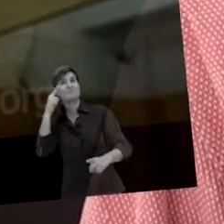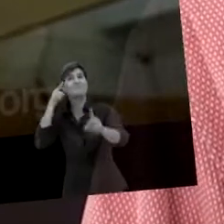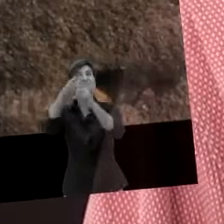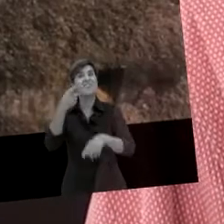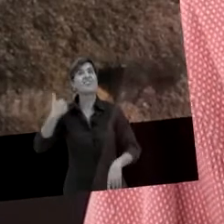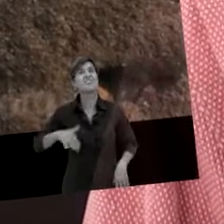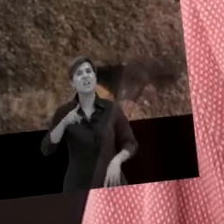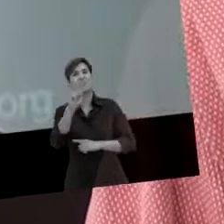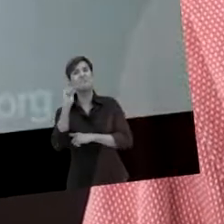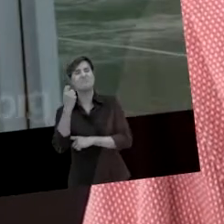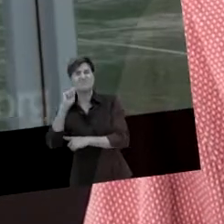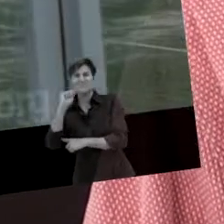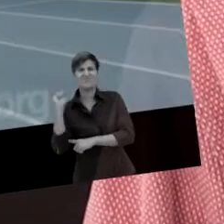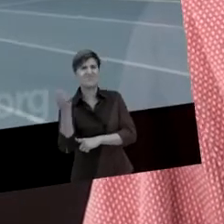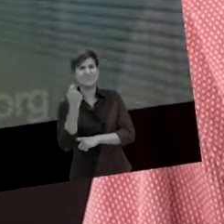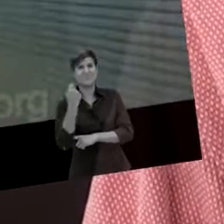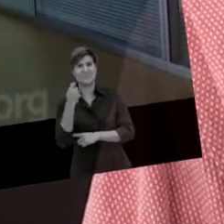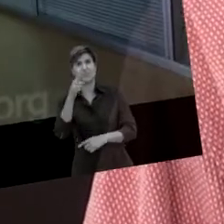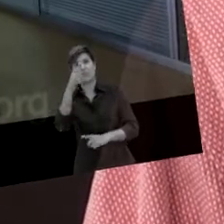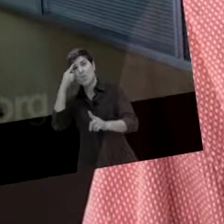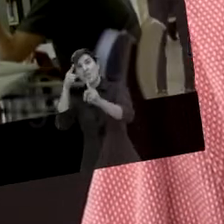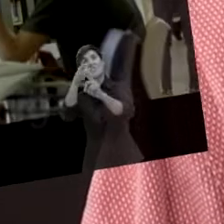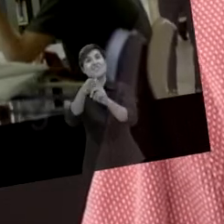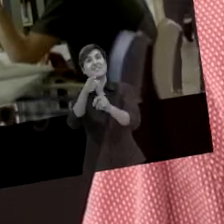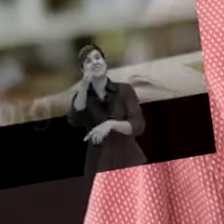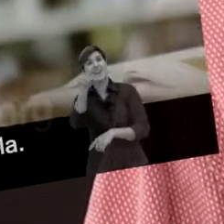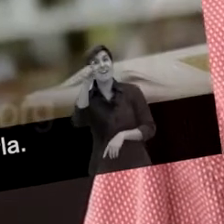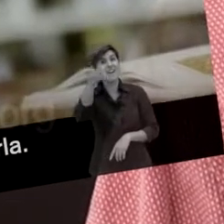propones. Para ello hemos contado con verdaderos